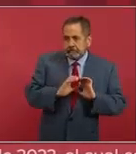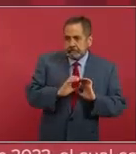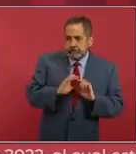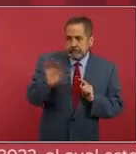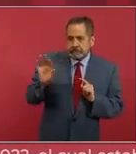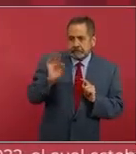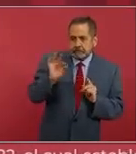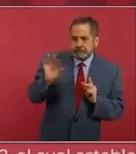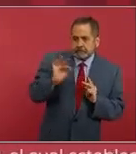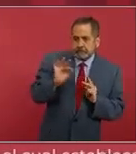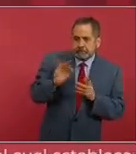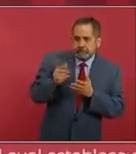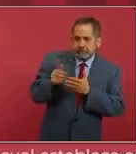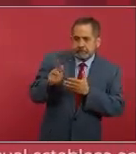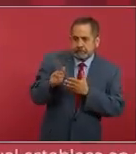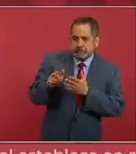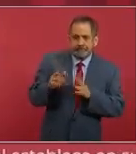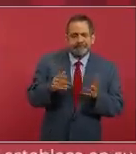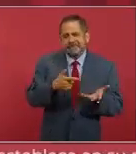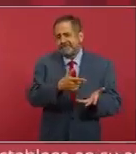selectivos,